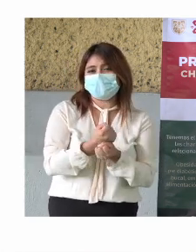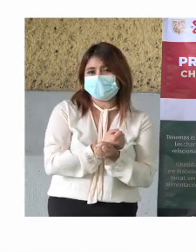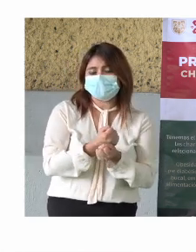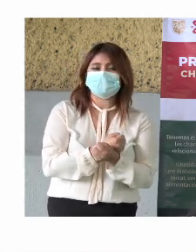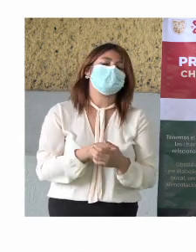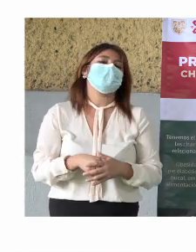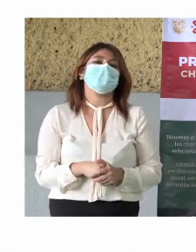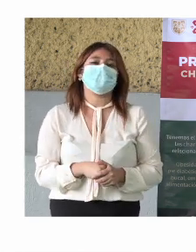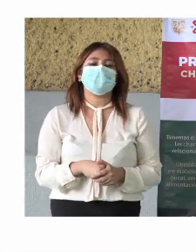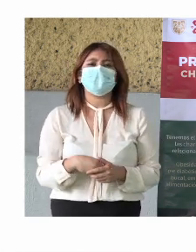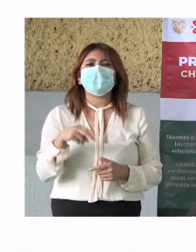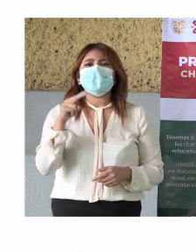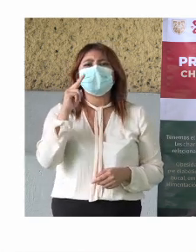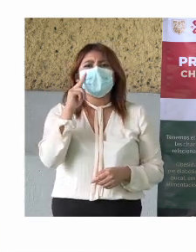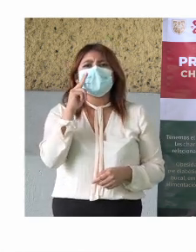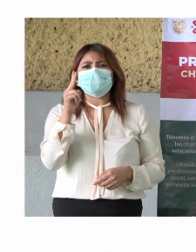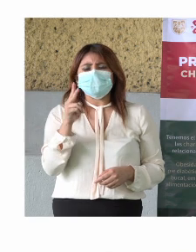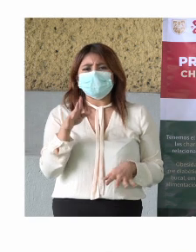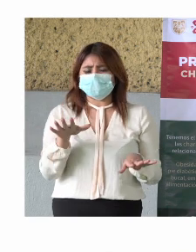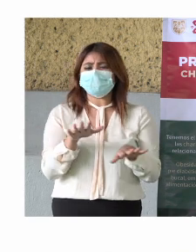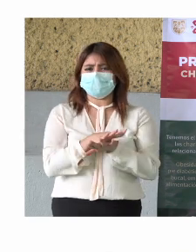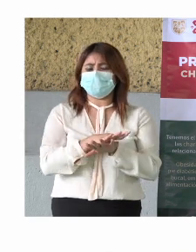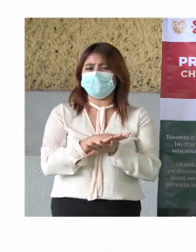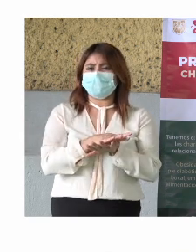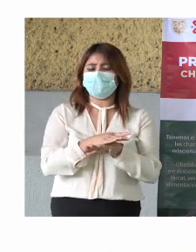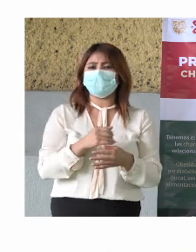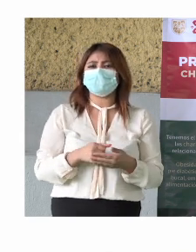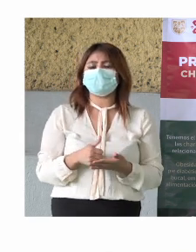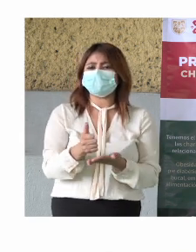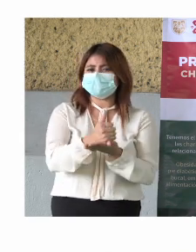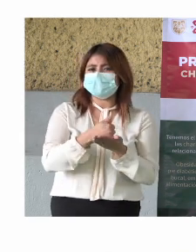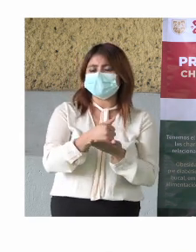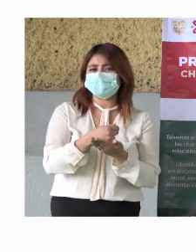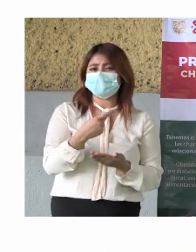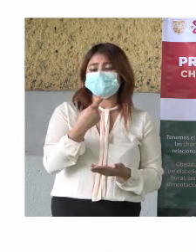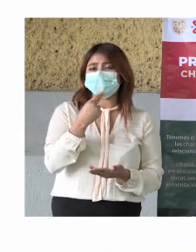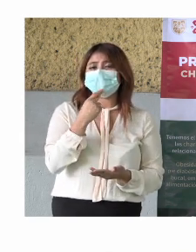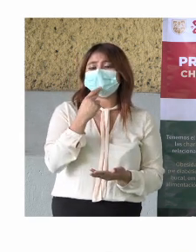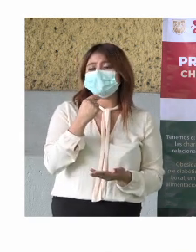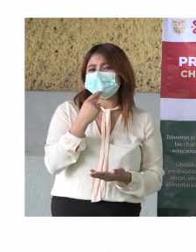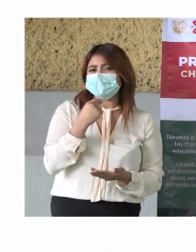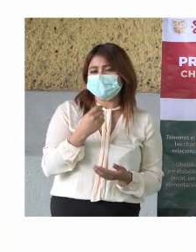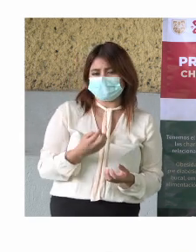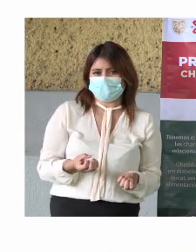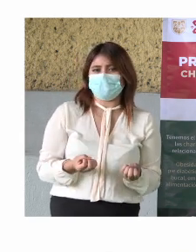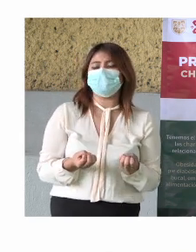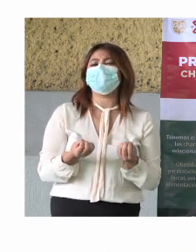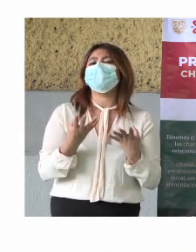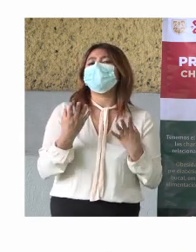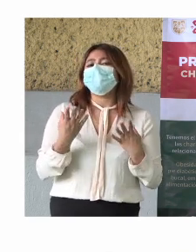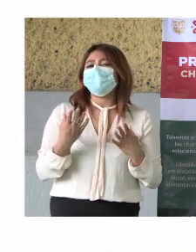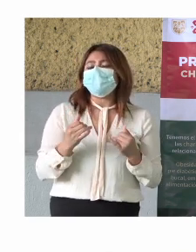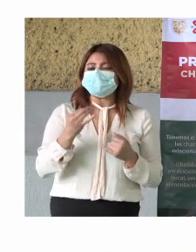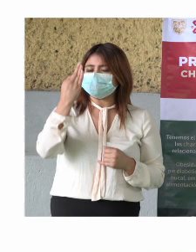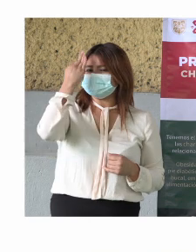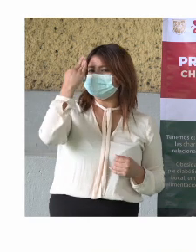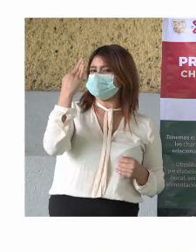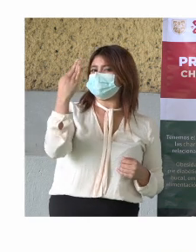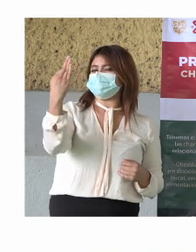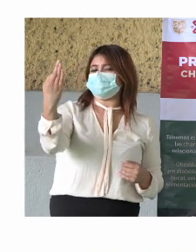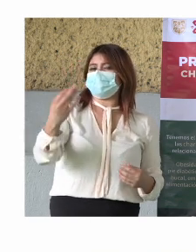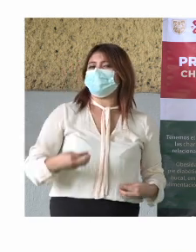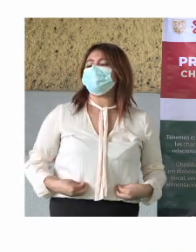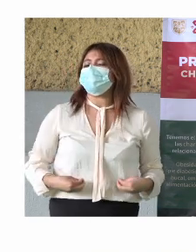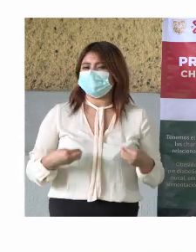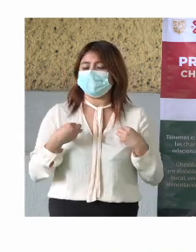líneas azul y rojo que nos van a estar hablando de la cantidad de insulina que se secreta a lo largo de la vida, pero también de otro punto